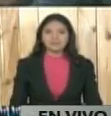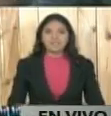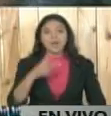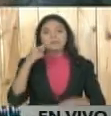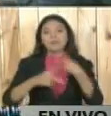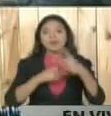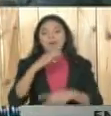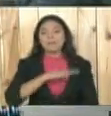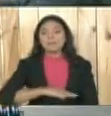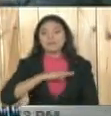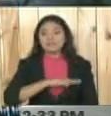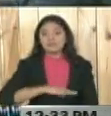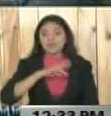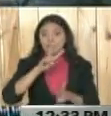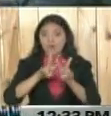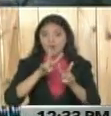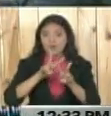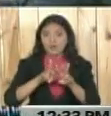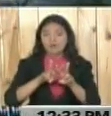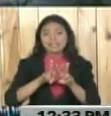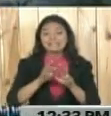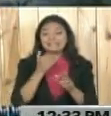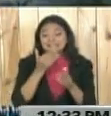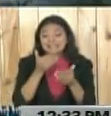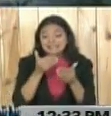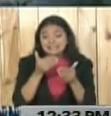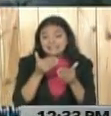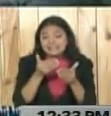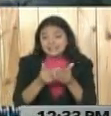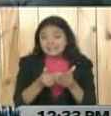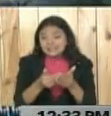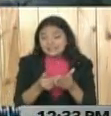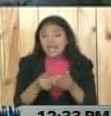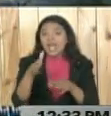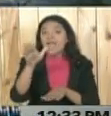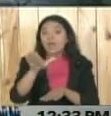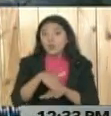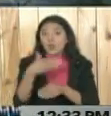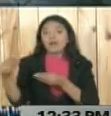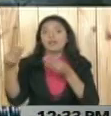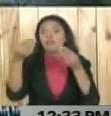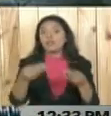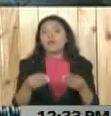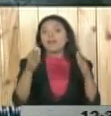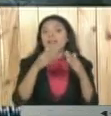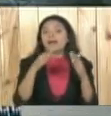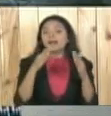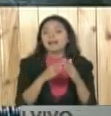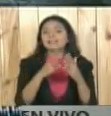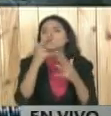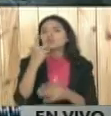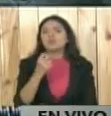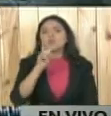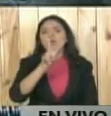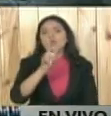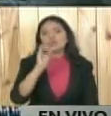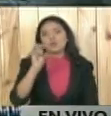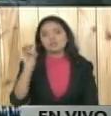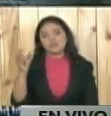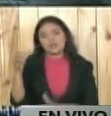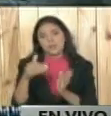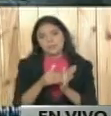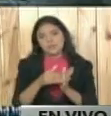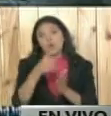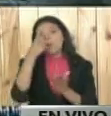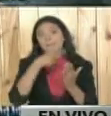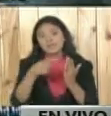de la Gran Misión Vivienda Venezuela, mira, ya estamos en la recta final. El jueves entrego la vivienda 200.000, 1.200.000, wow.